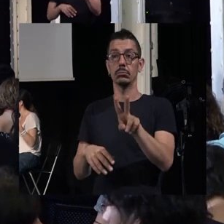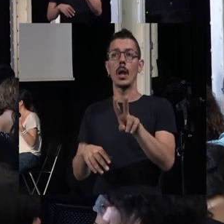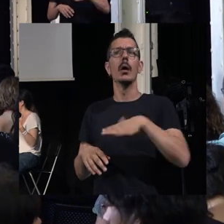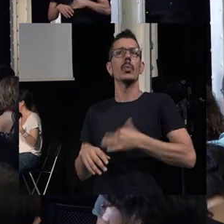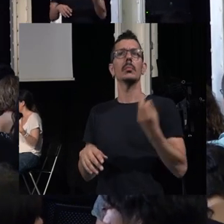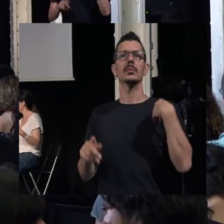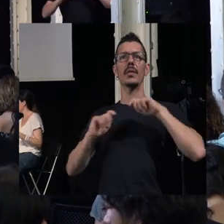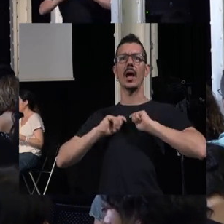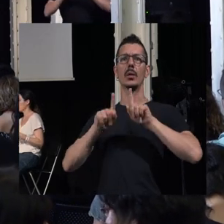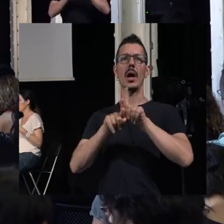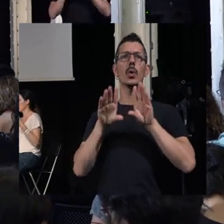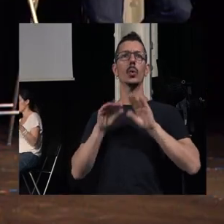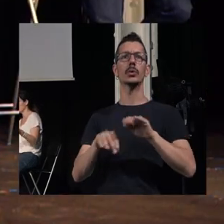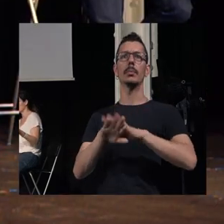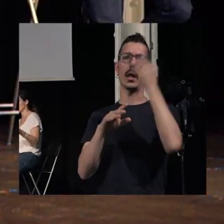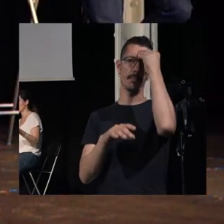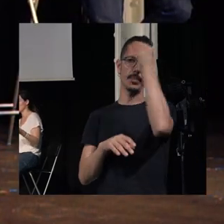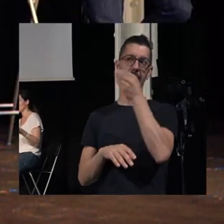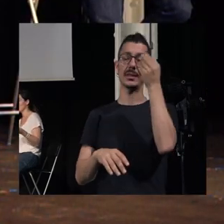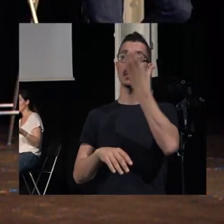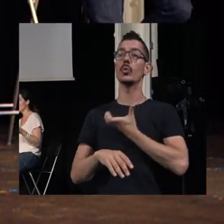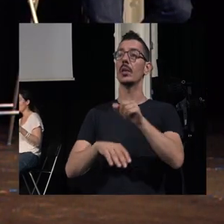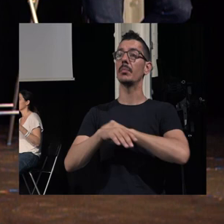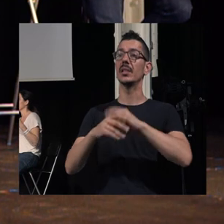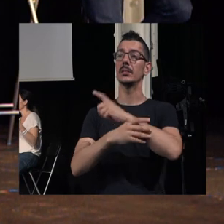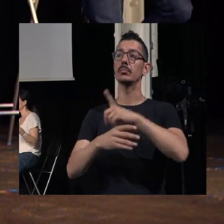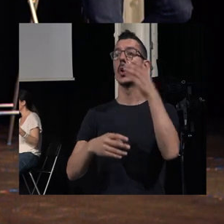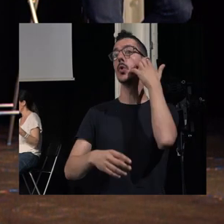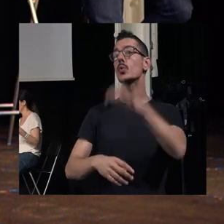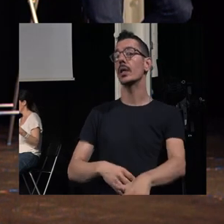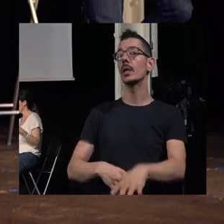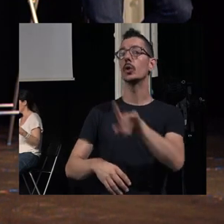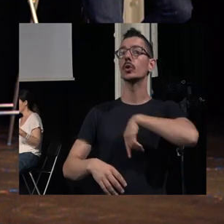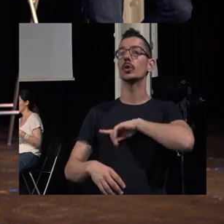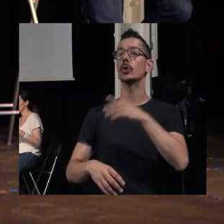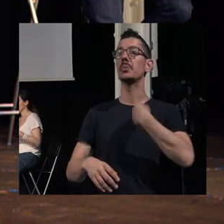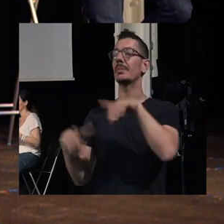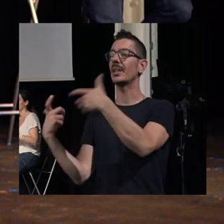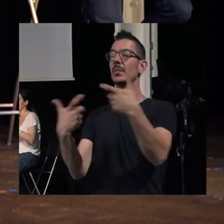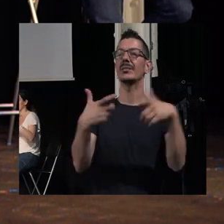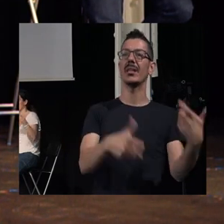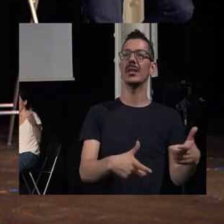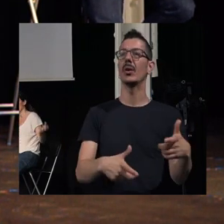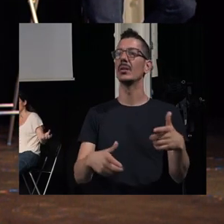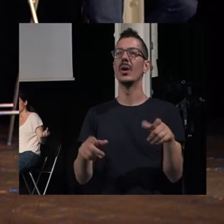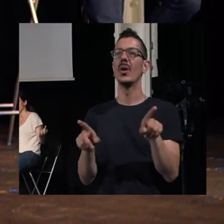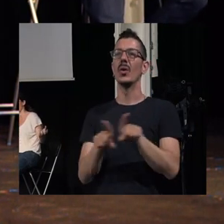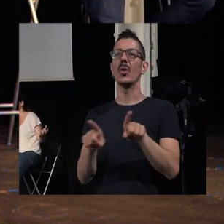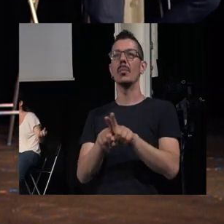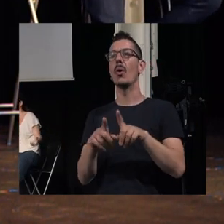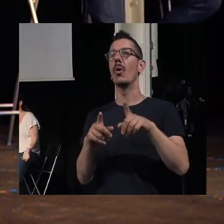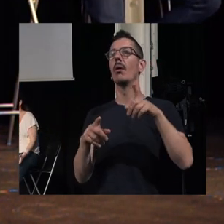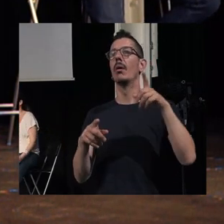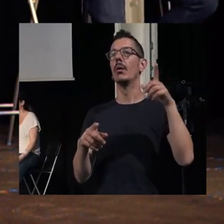este municipalismo queer y cómo rompemos la segmentación hasta cierto punto. Porque evidentemente una administración,